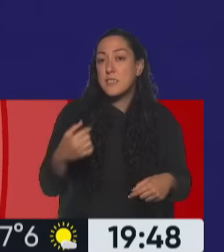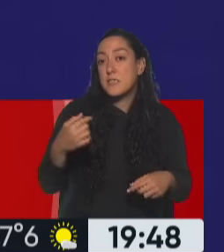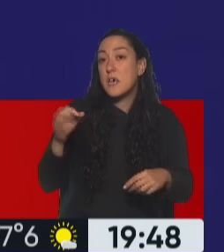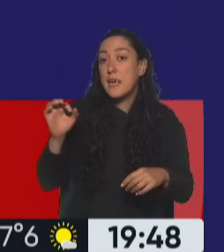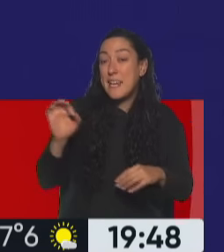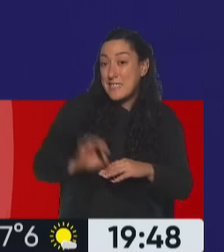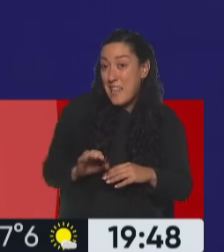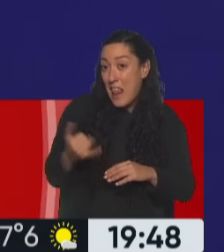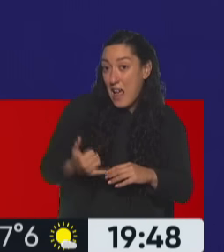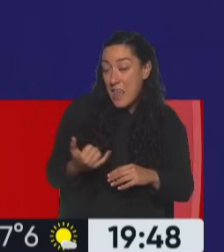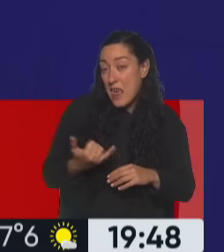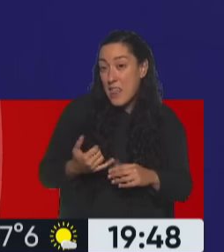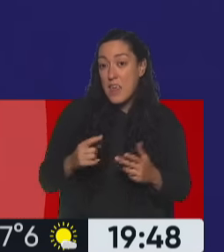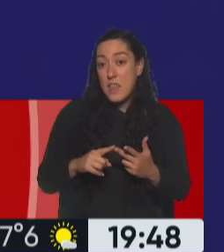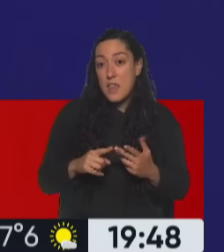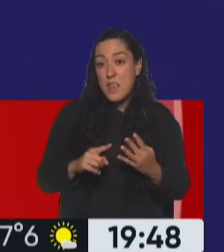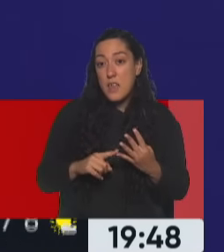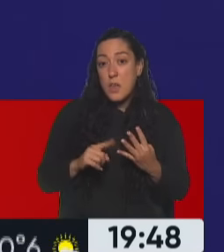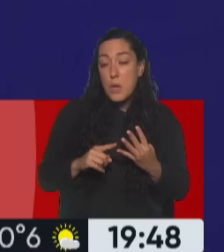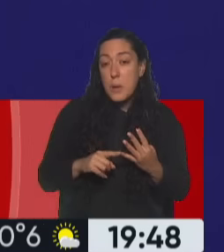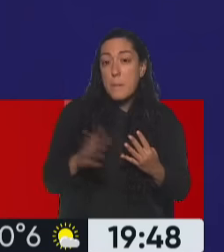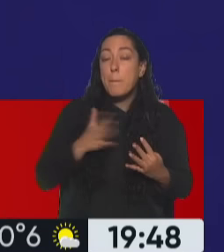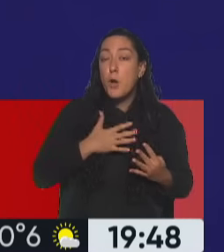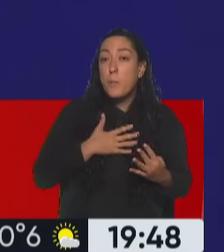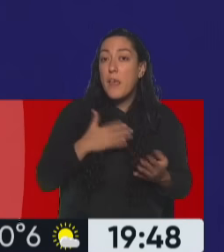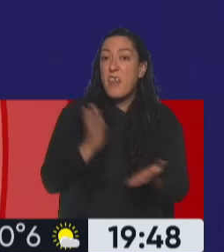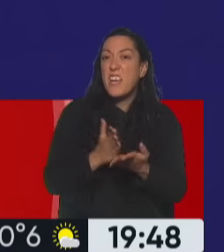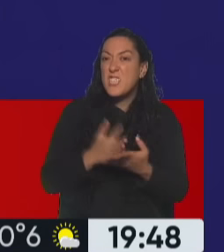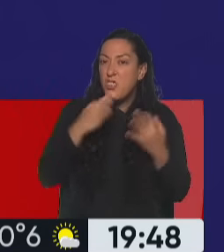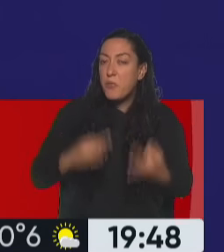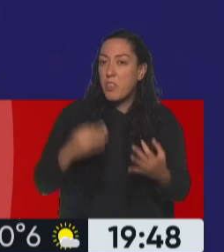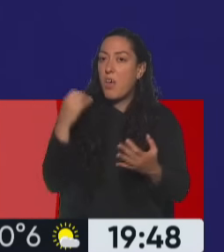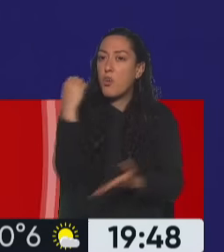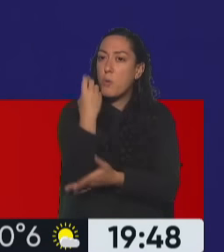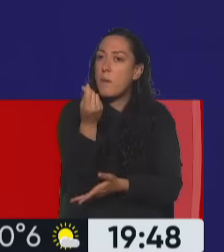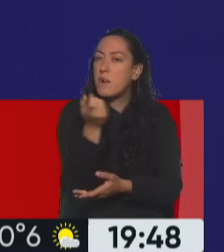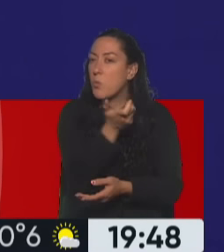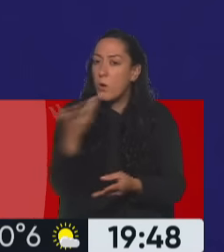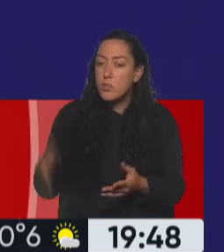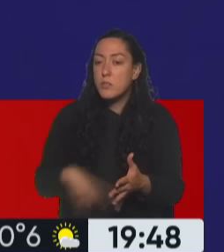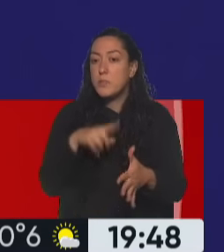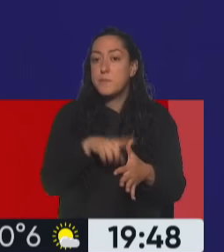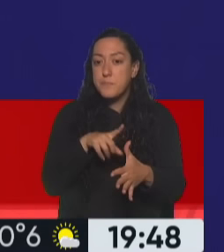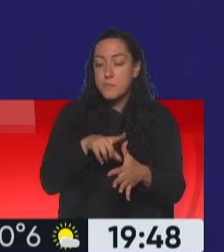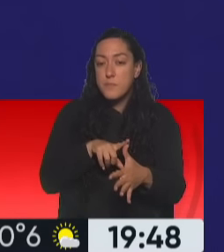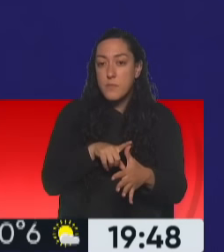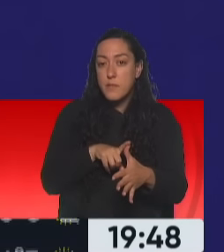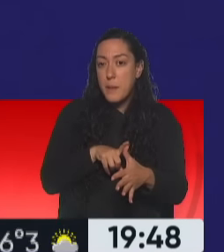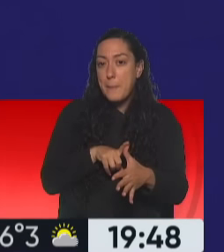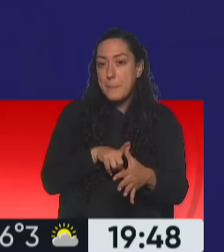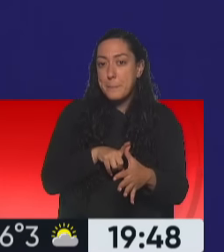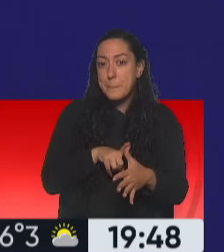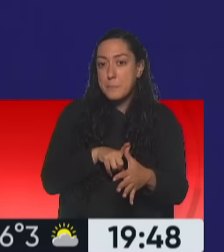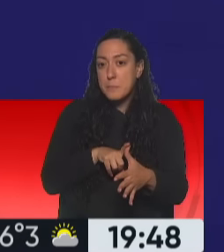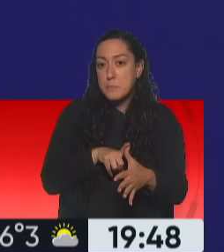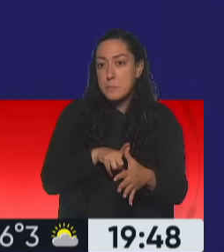digamos, cuánto vale el derecho de propiedad en esa economía realmente y cuánto,